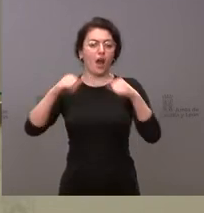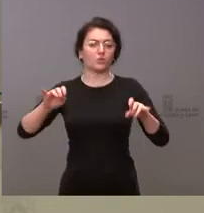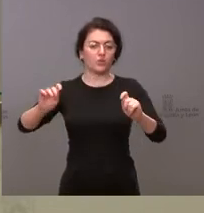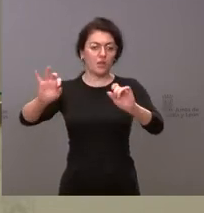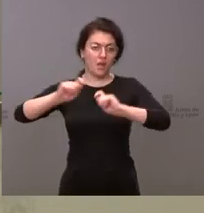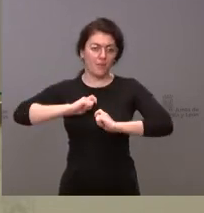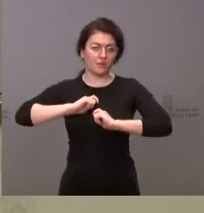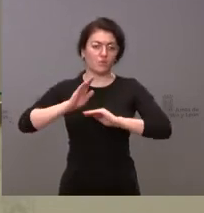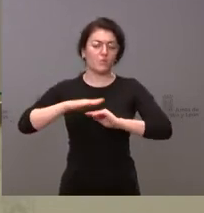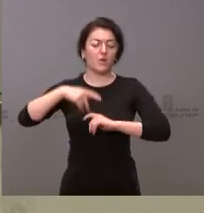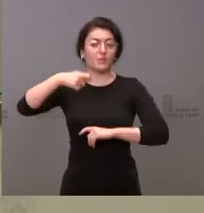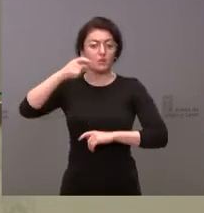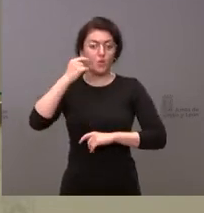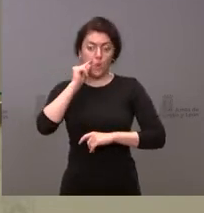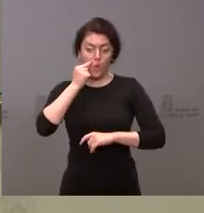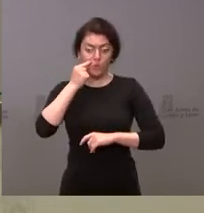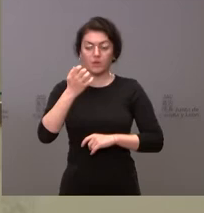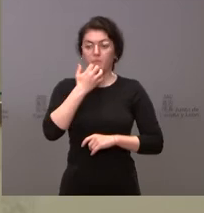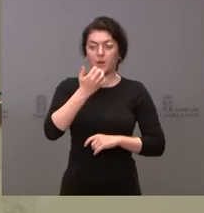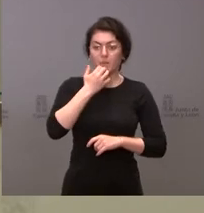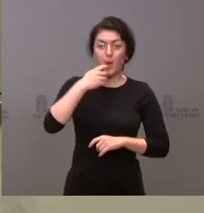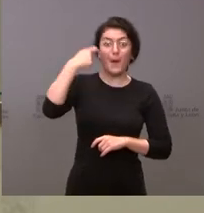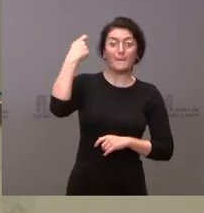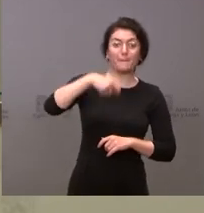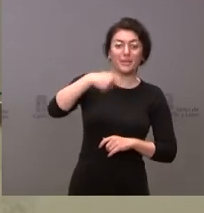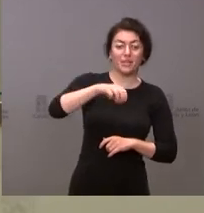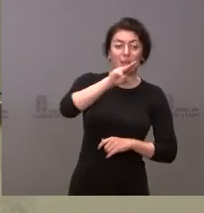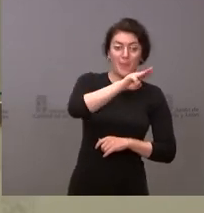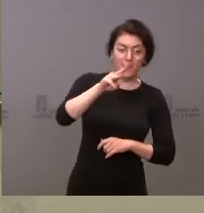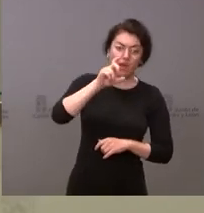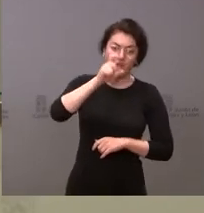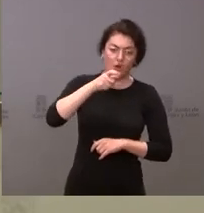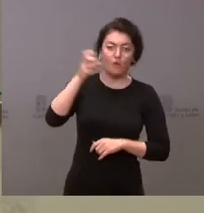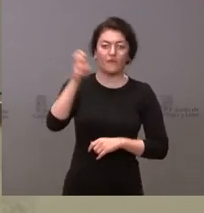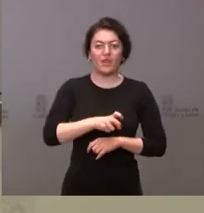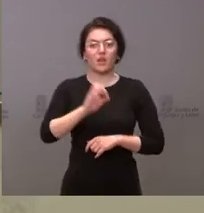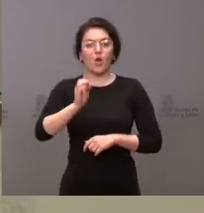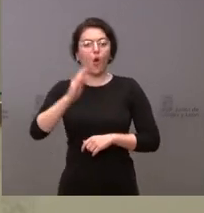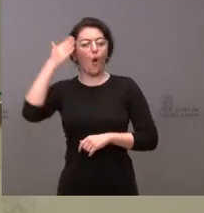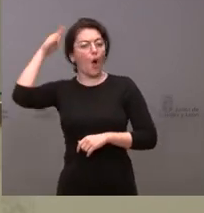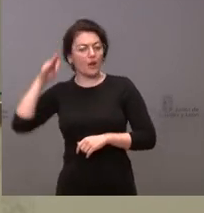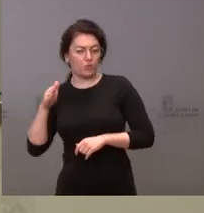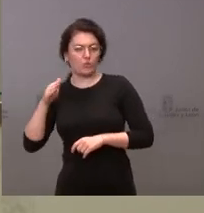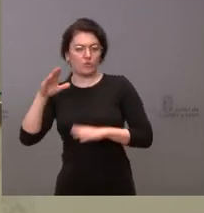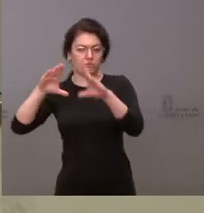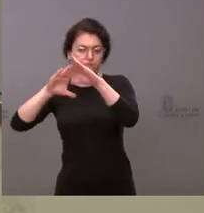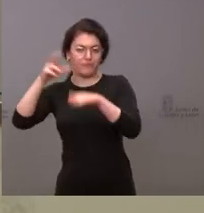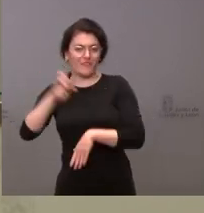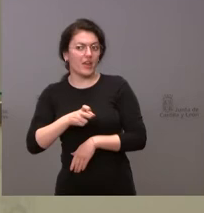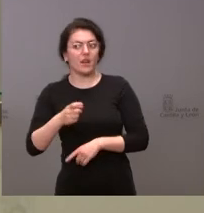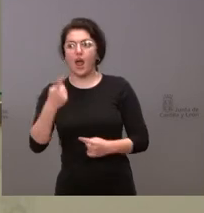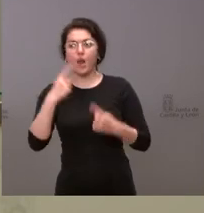en este caso el presidente nacional del partido popular se finalmente va a venir la presente a la comunidad madrid si va a venir algún presidente autonómico más del partido popular